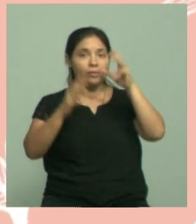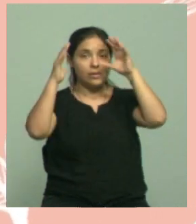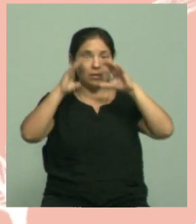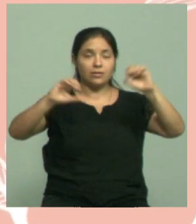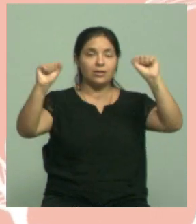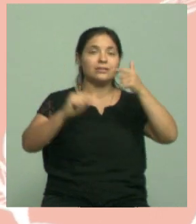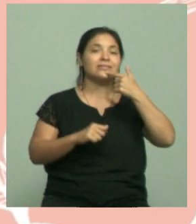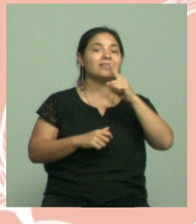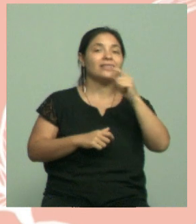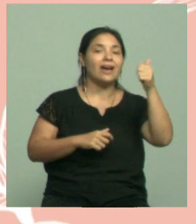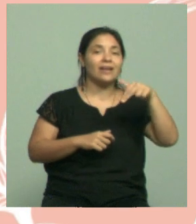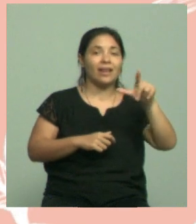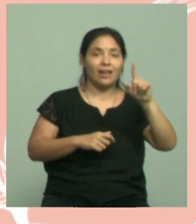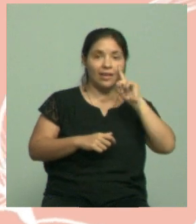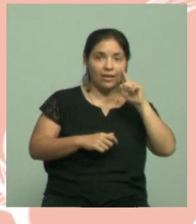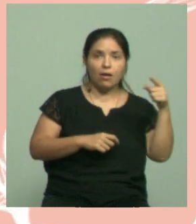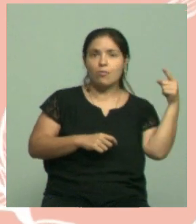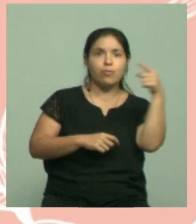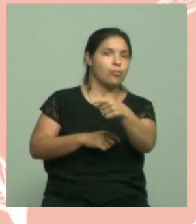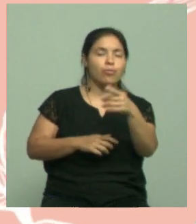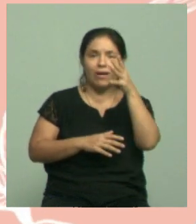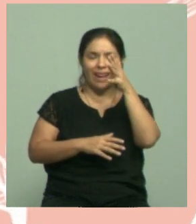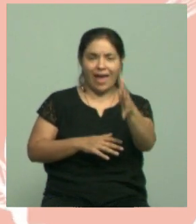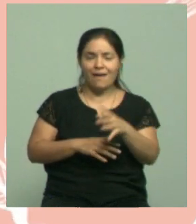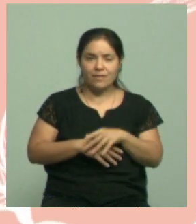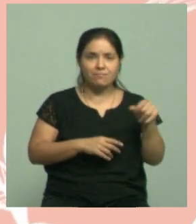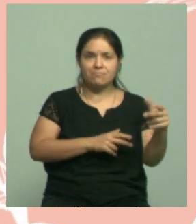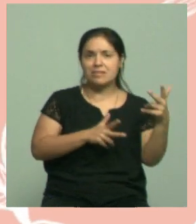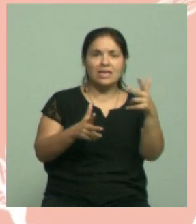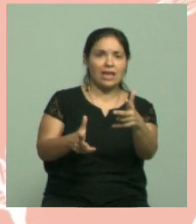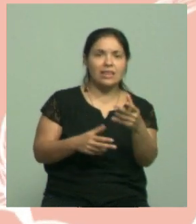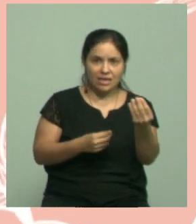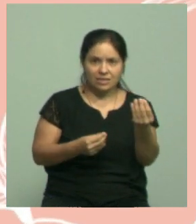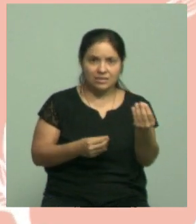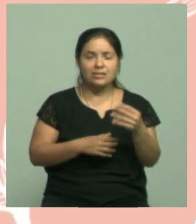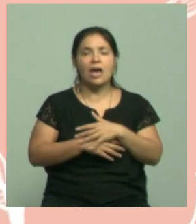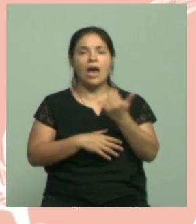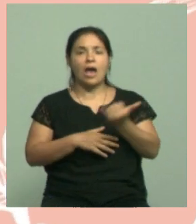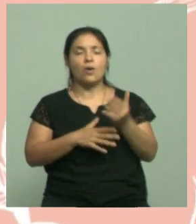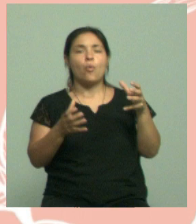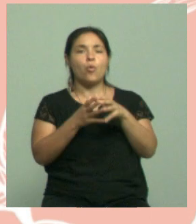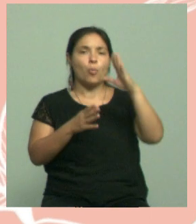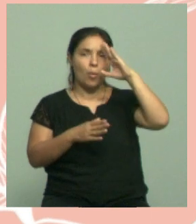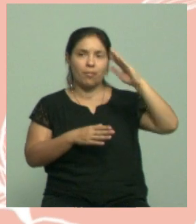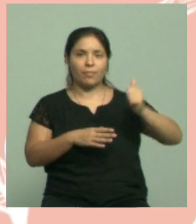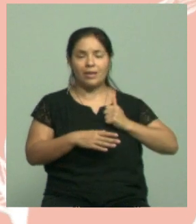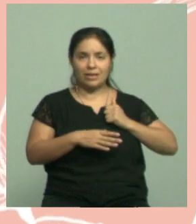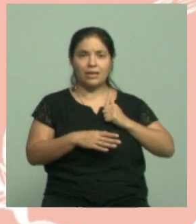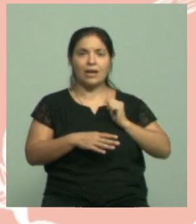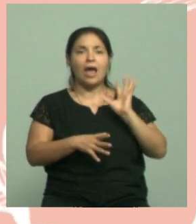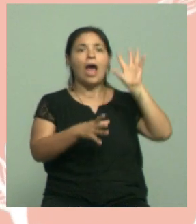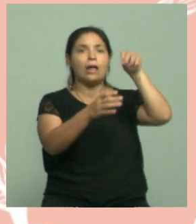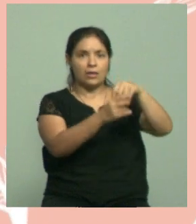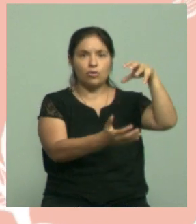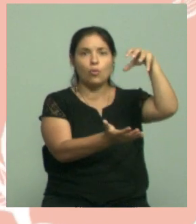Stanley son de una acusación grave, porque él afirma que hay presencia de las Fuerzas Armadas chinas dentro